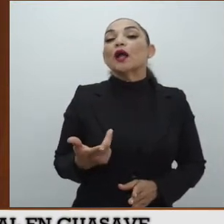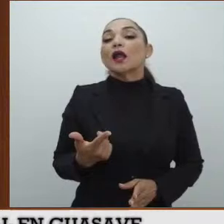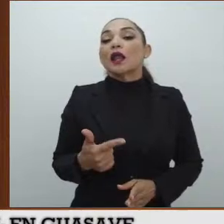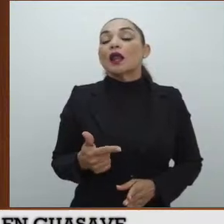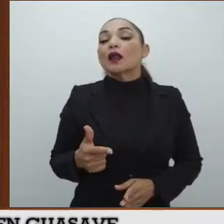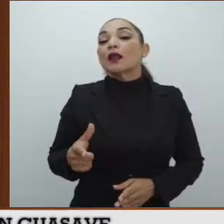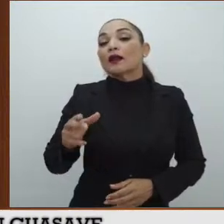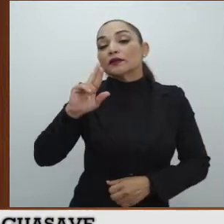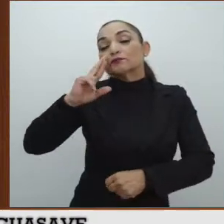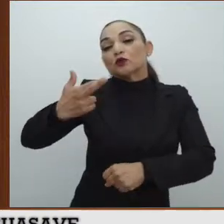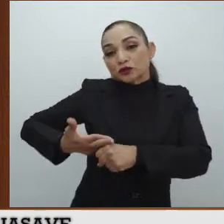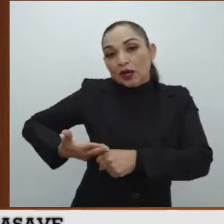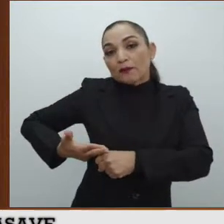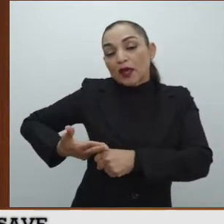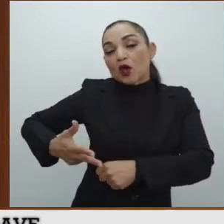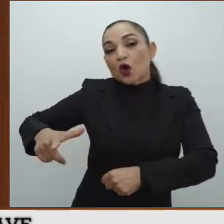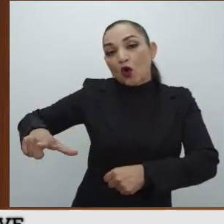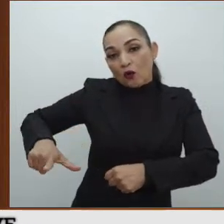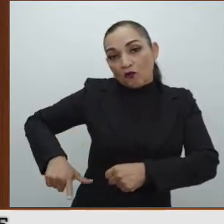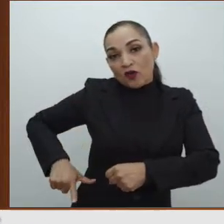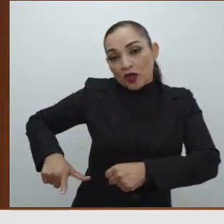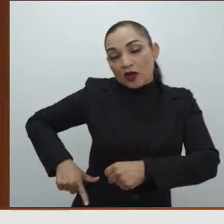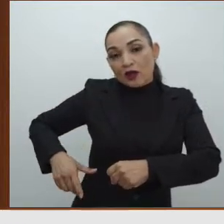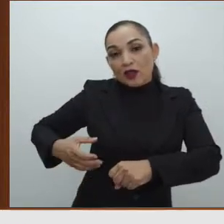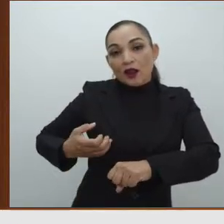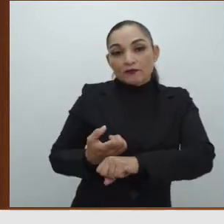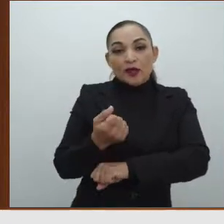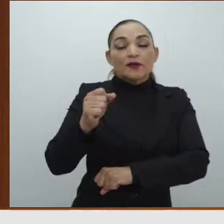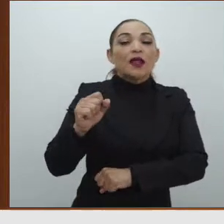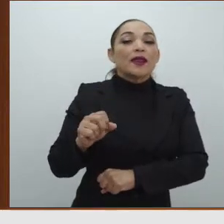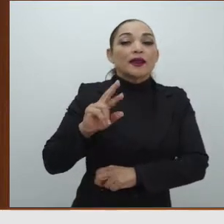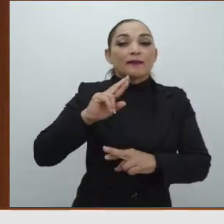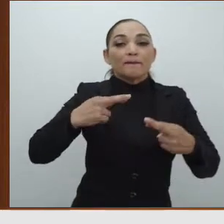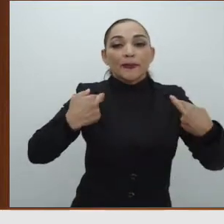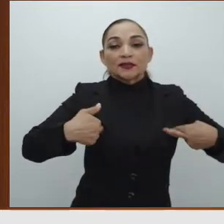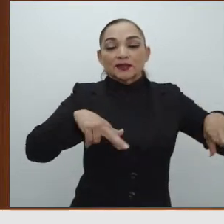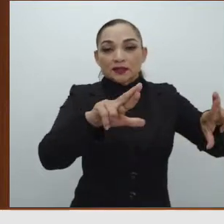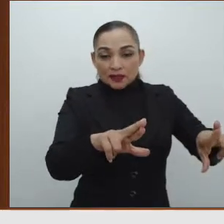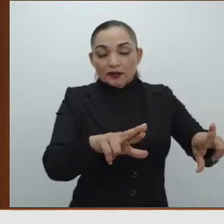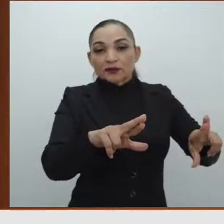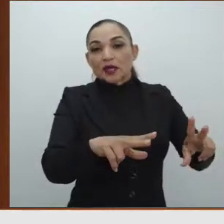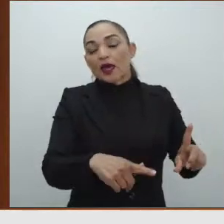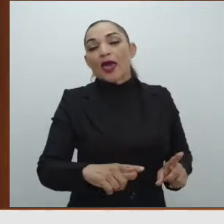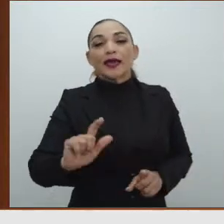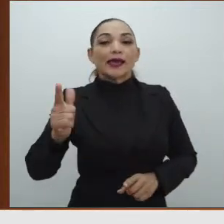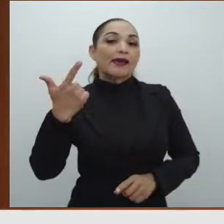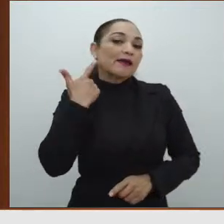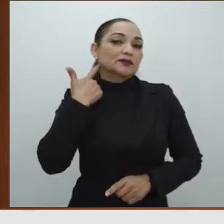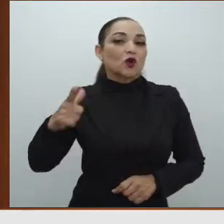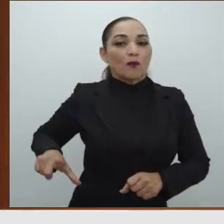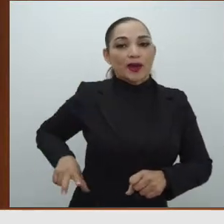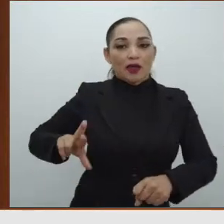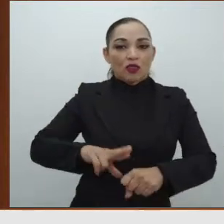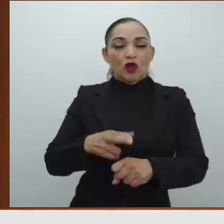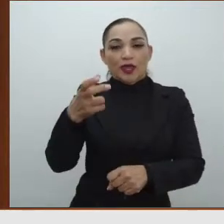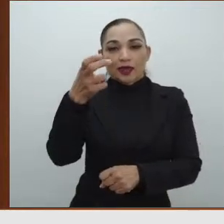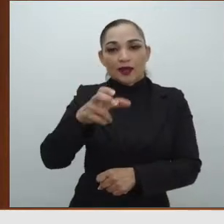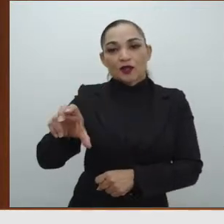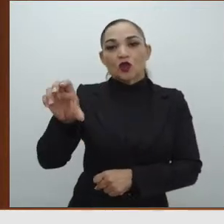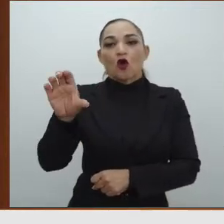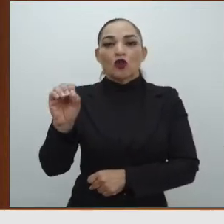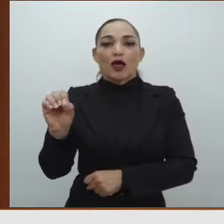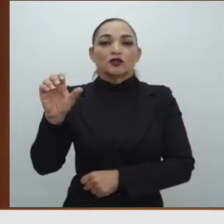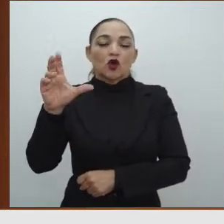del gobierno del estado, encabezado en aquel entonces por Quirino Ordaz Coppel, del cual se cuenta con una